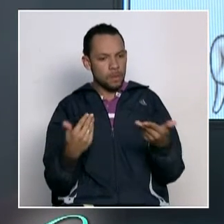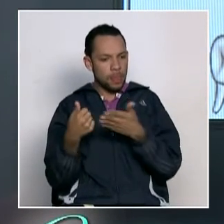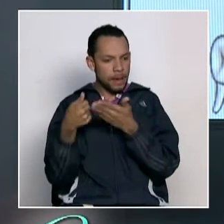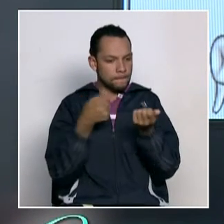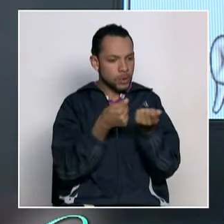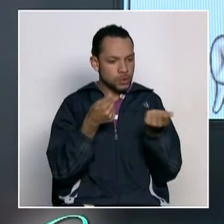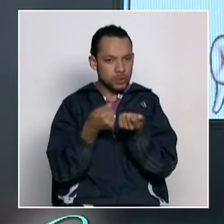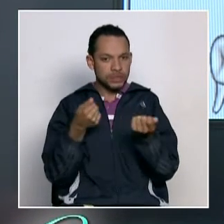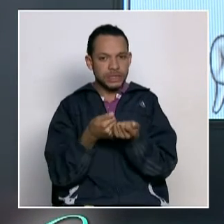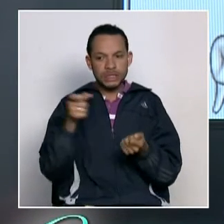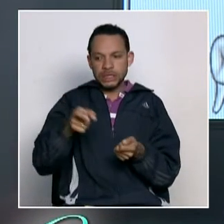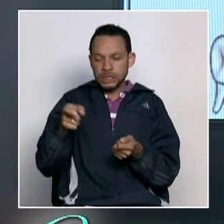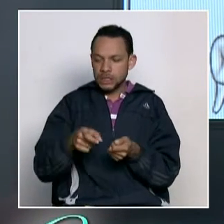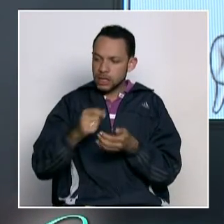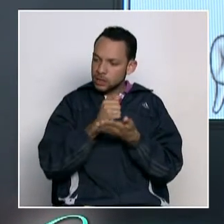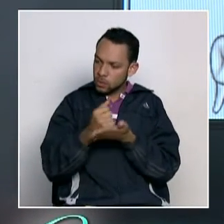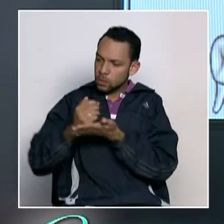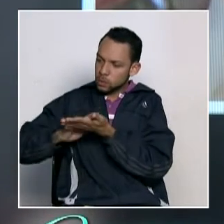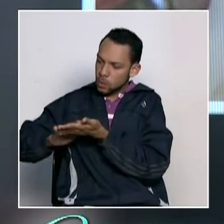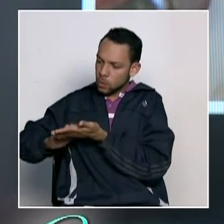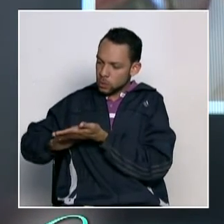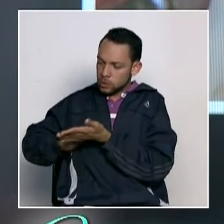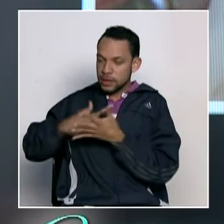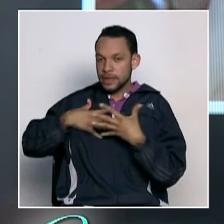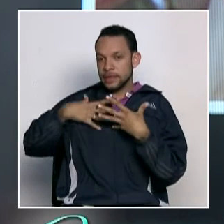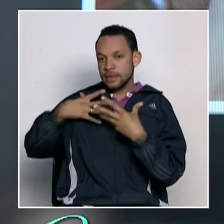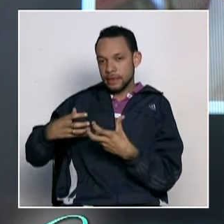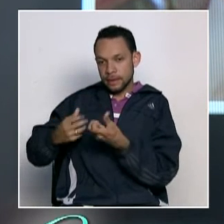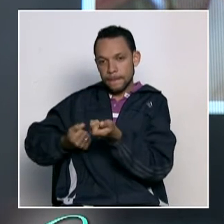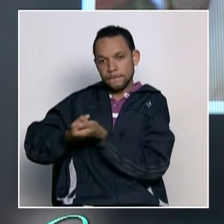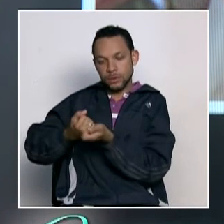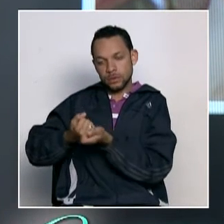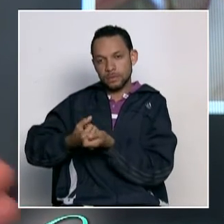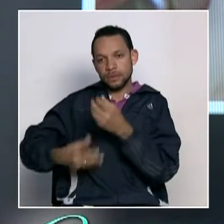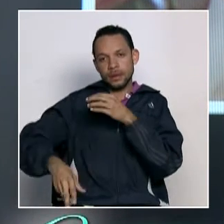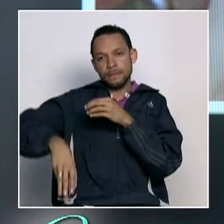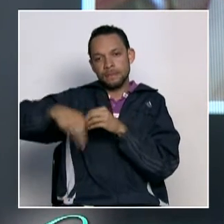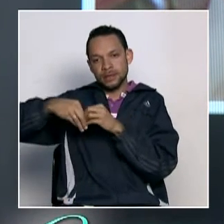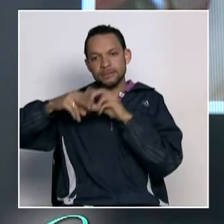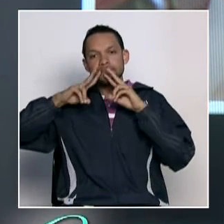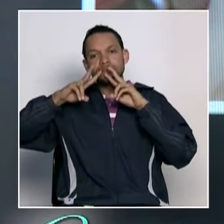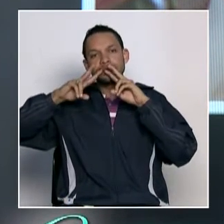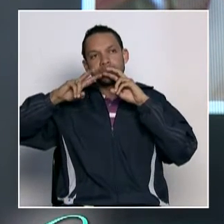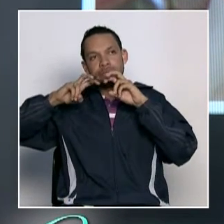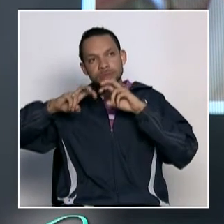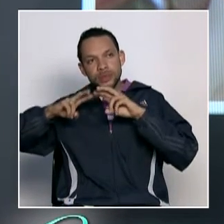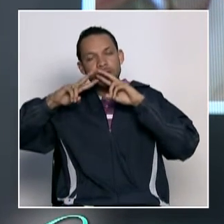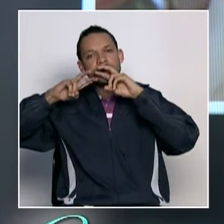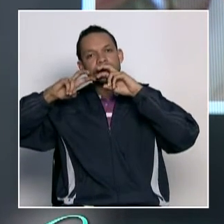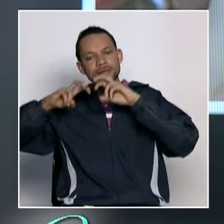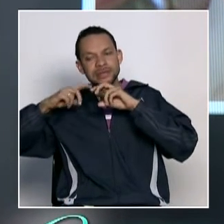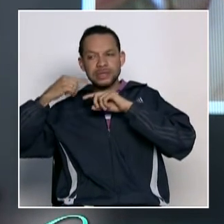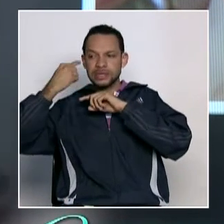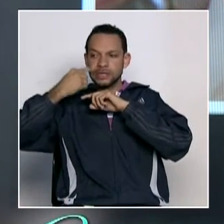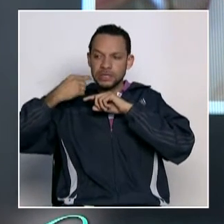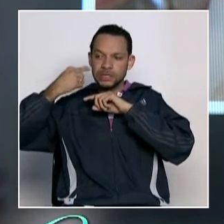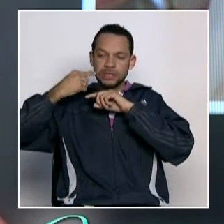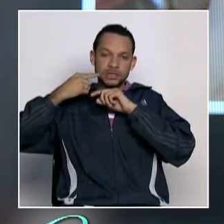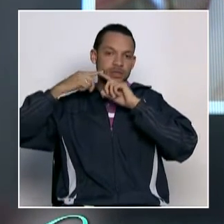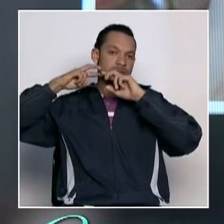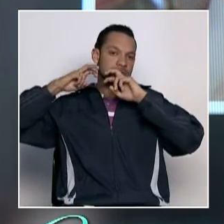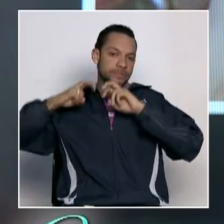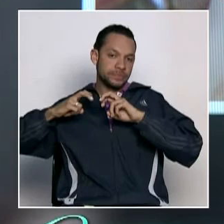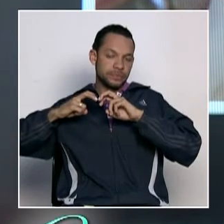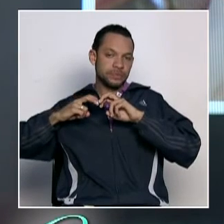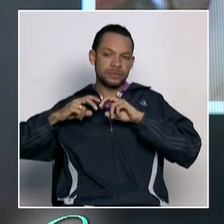ese paciente, a que no se recupere, y hacemos los procesos de terapia neural, hacemos los procesos